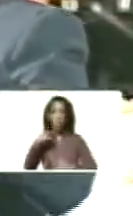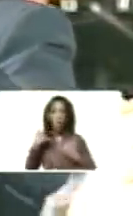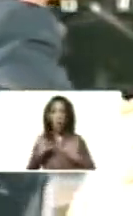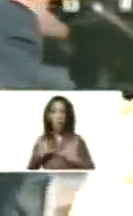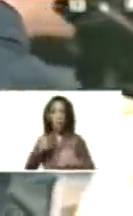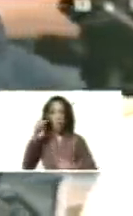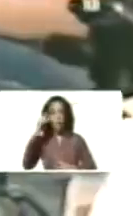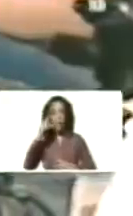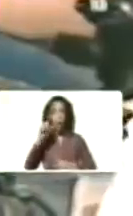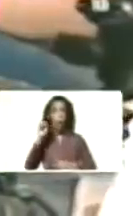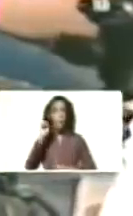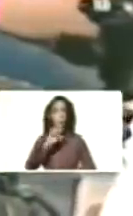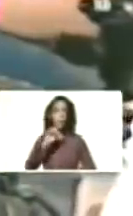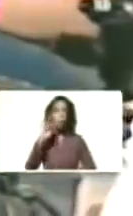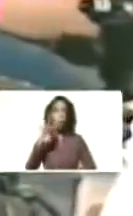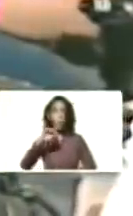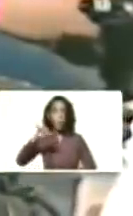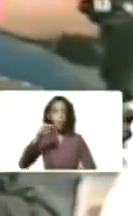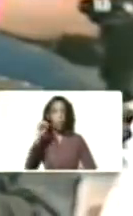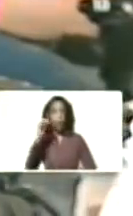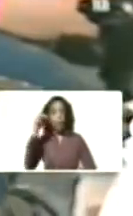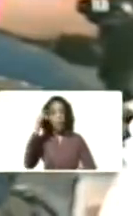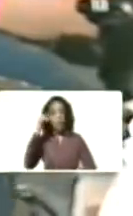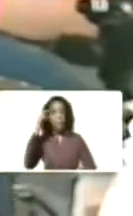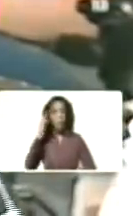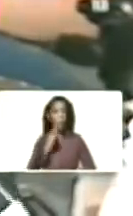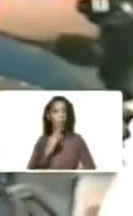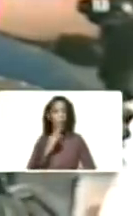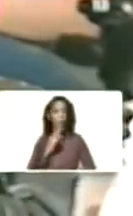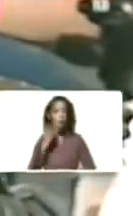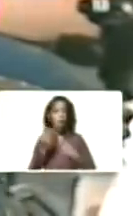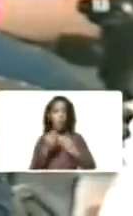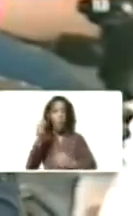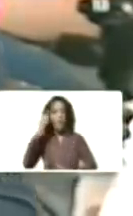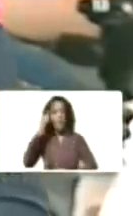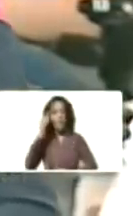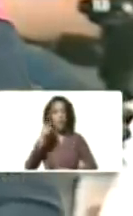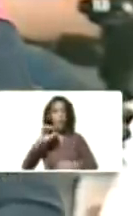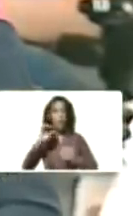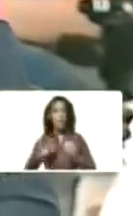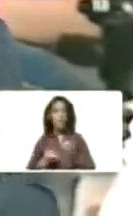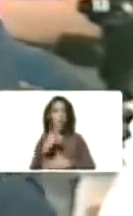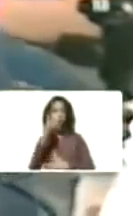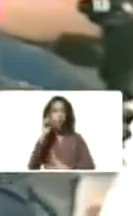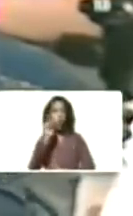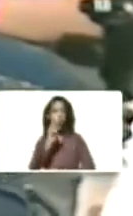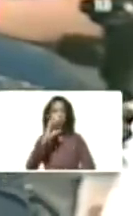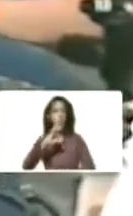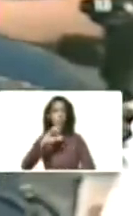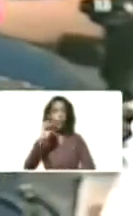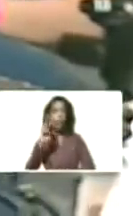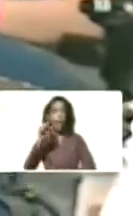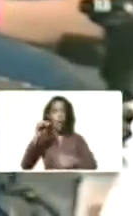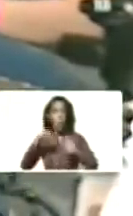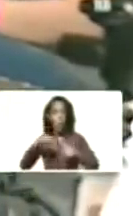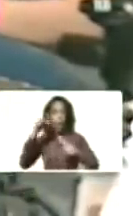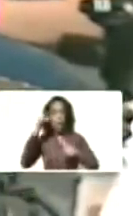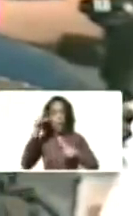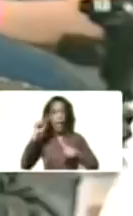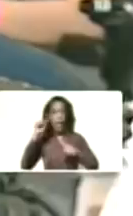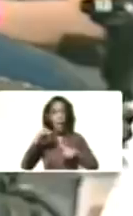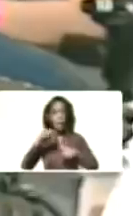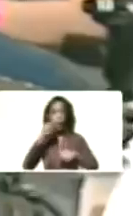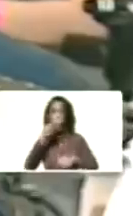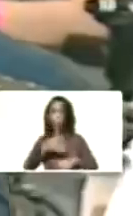celebra el 24 de junio, la fecha bolivariana, como fecha de fundación de la Universidad Central de Venezuela, este día es un